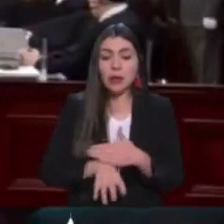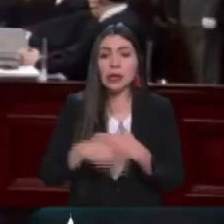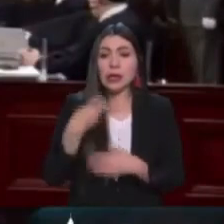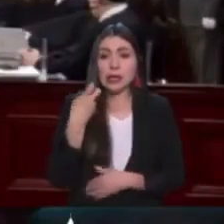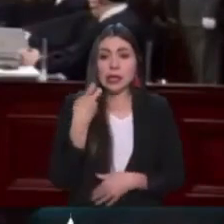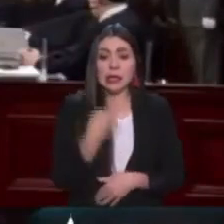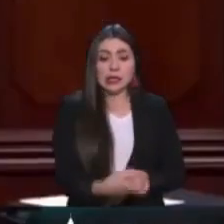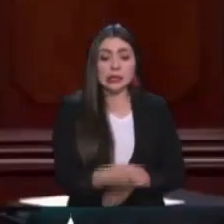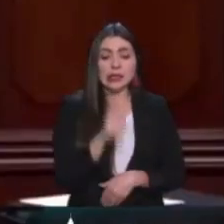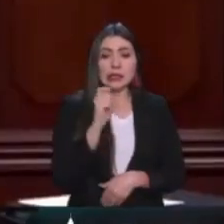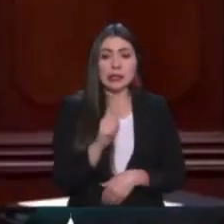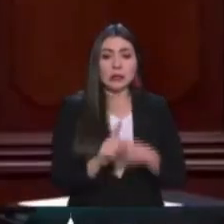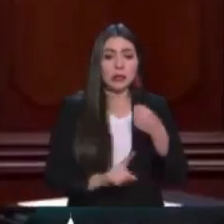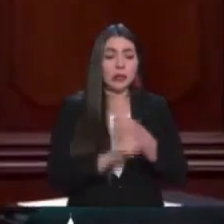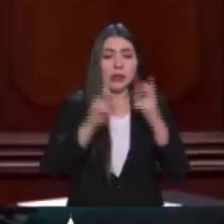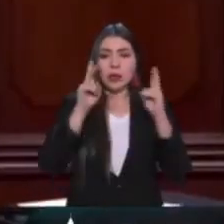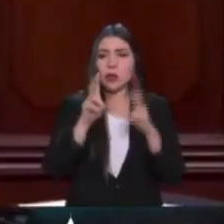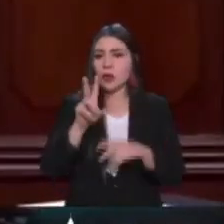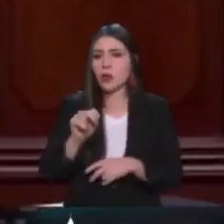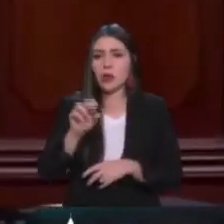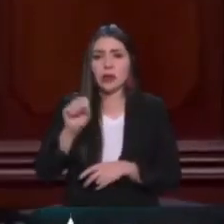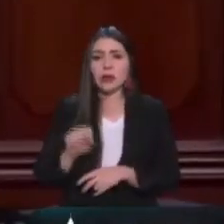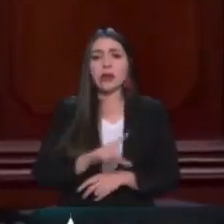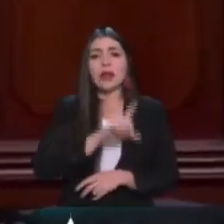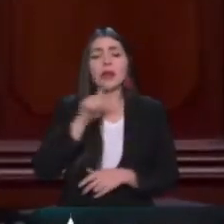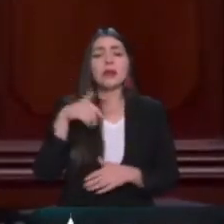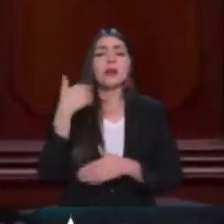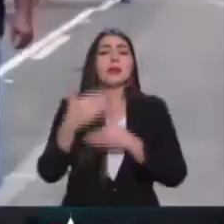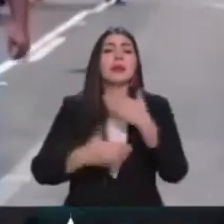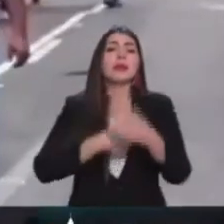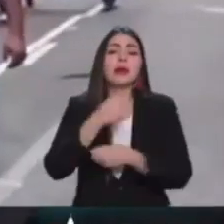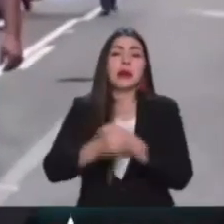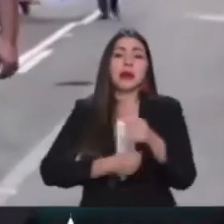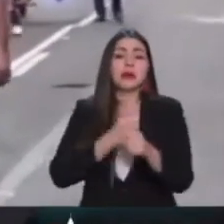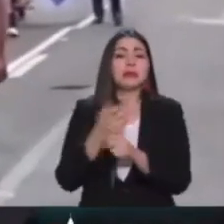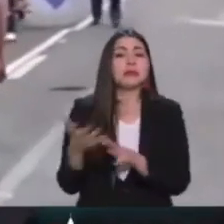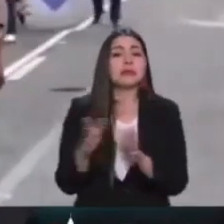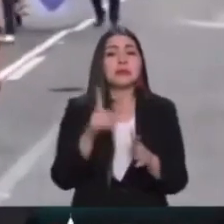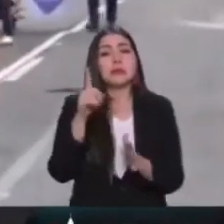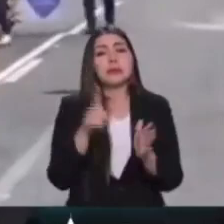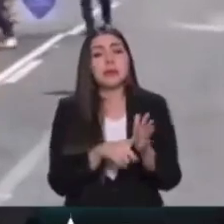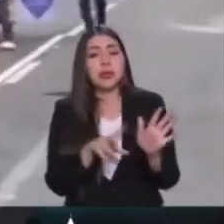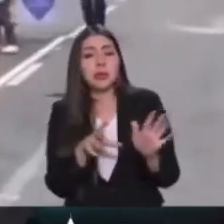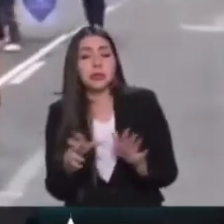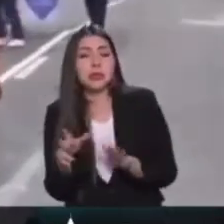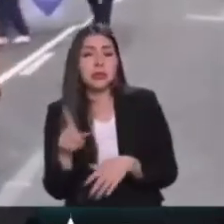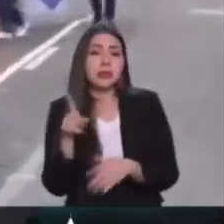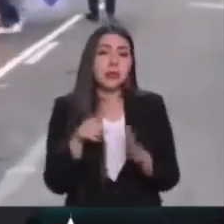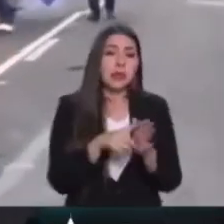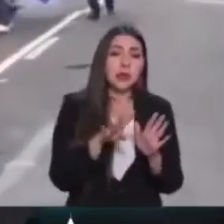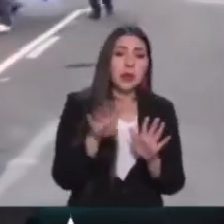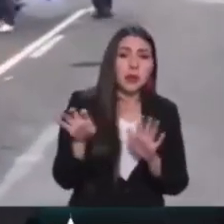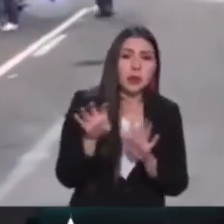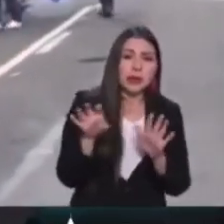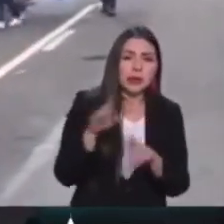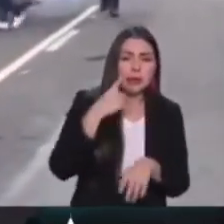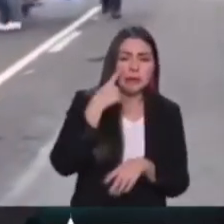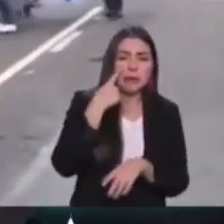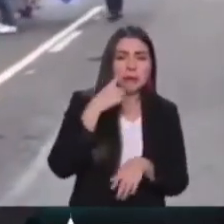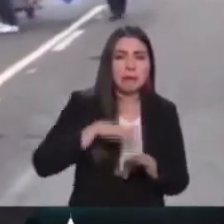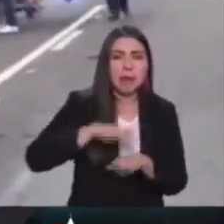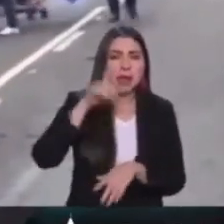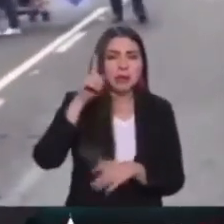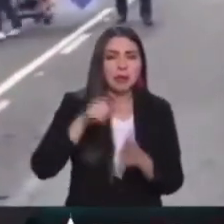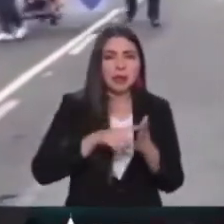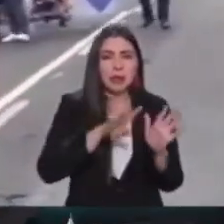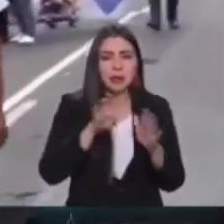vuelve un tema a partir del siglo XIX, siglo XX, sobre todo siglo XX, por toda esta cuestión